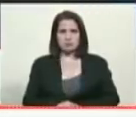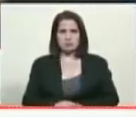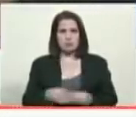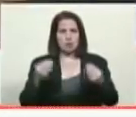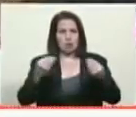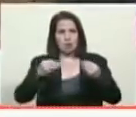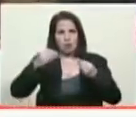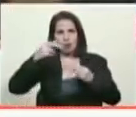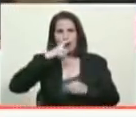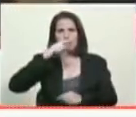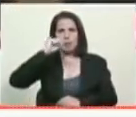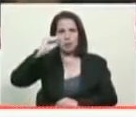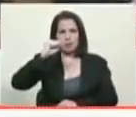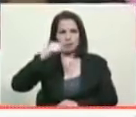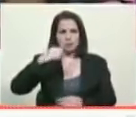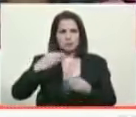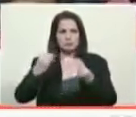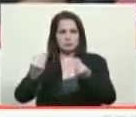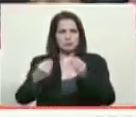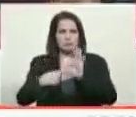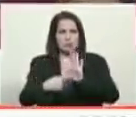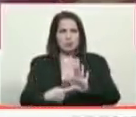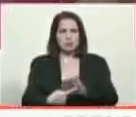tendrán tibieza para defender a la patria.